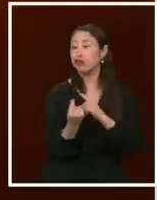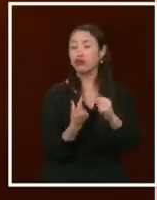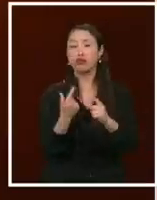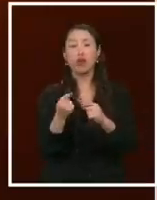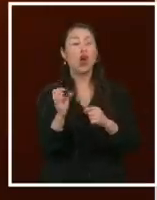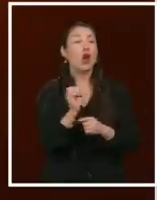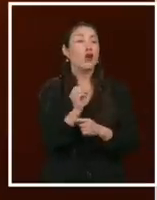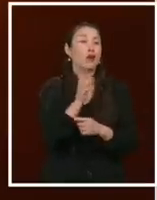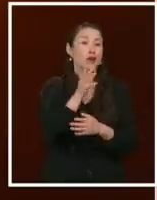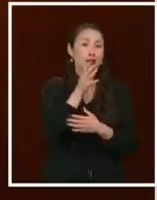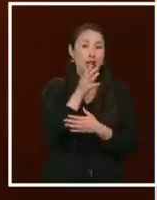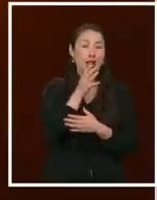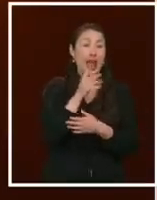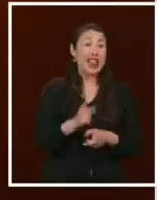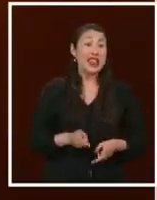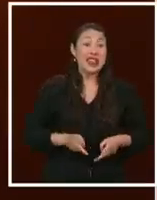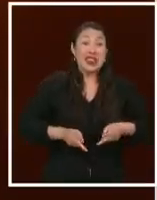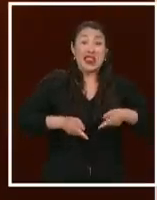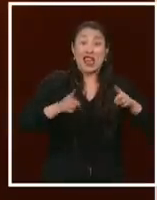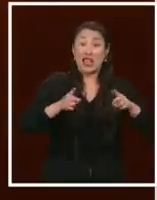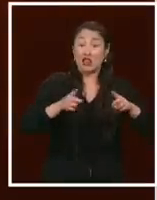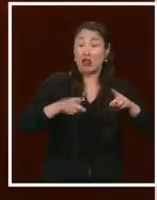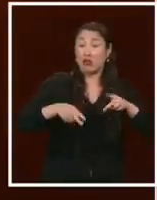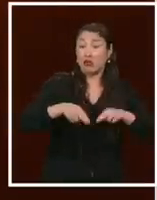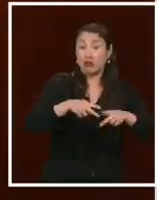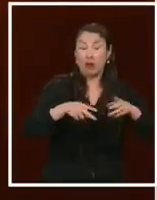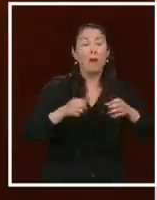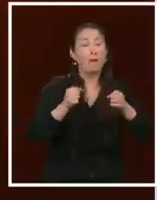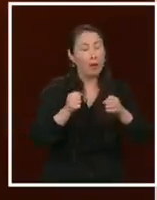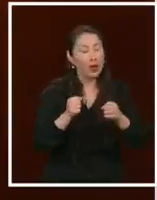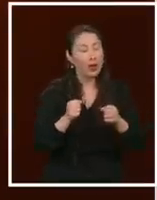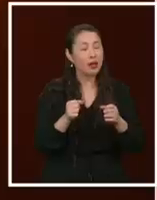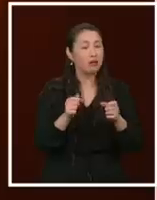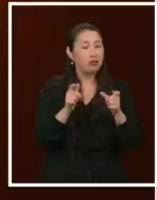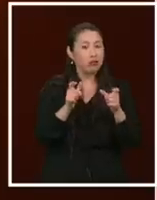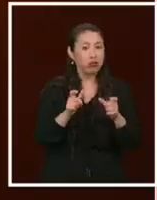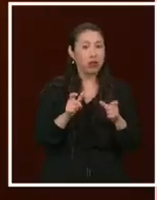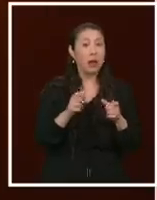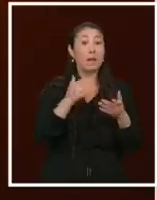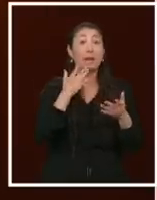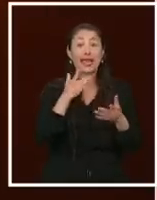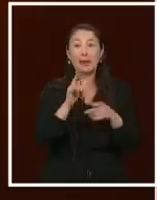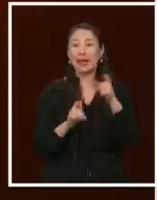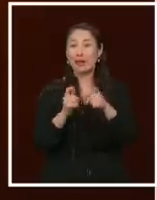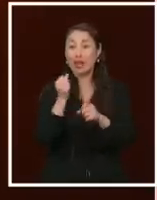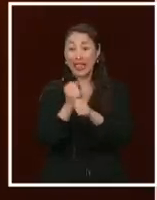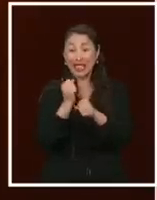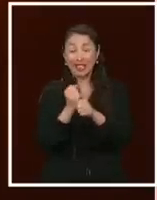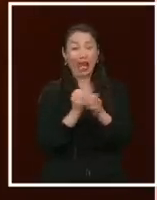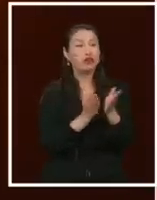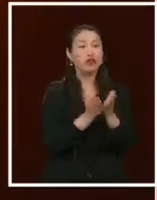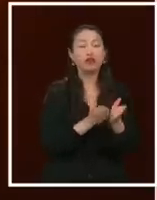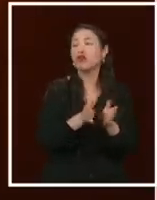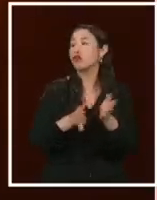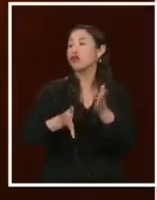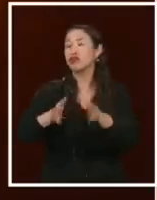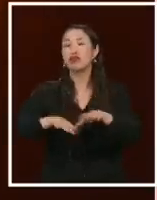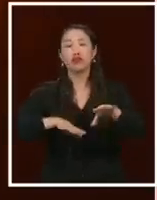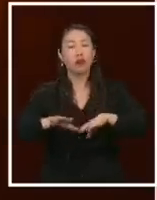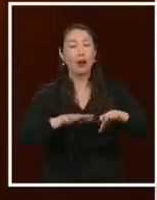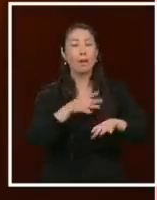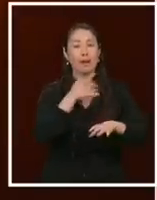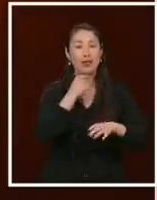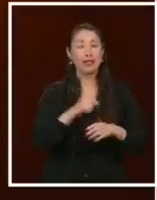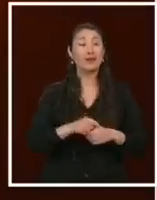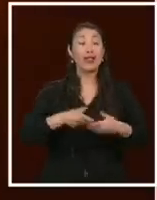restringir ciertos derechos para poder facilitar el despliegue de los medios operativos. ¿Qué día, de queda quizá, delegada? En este